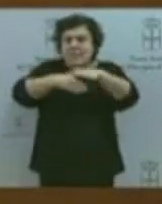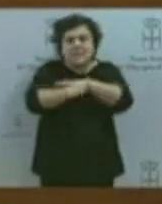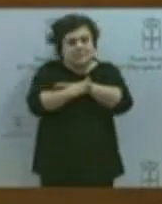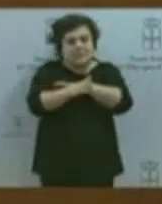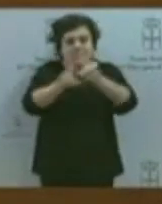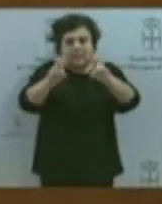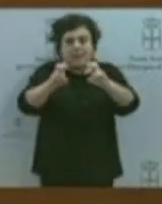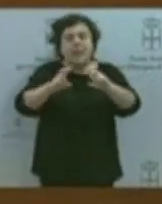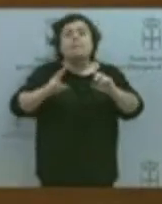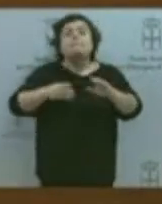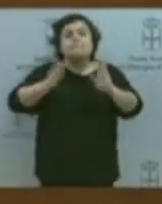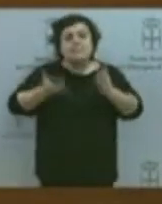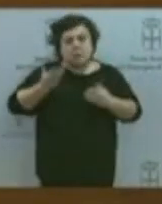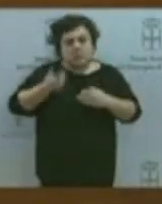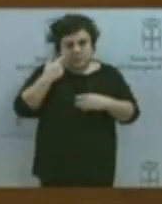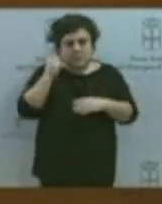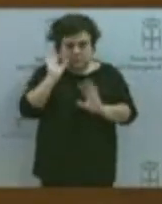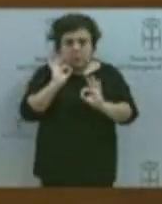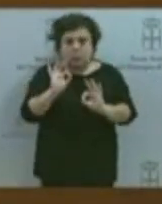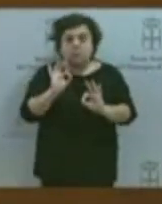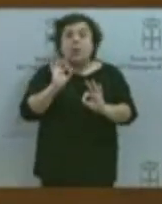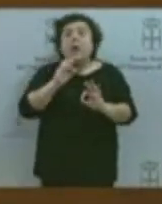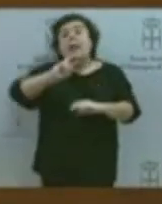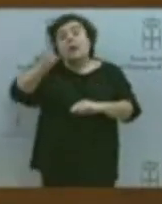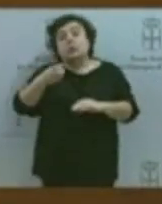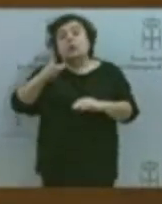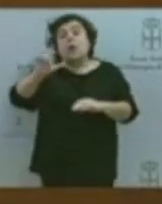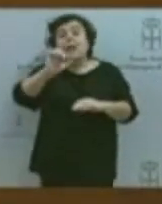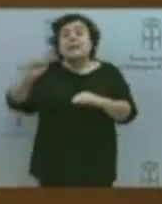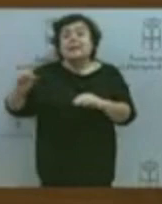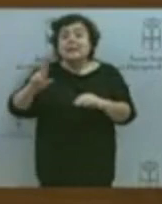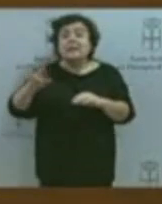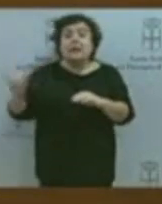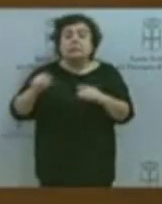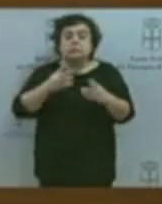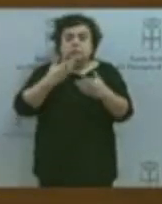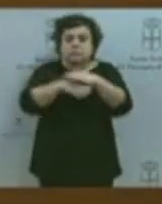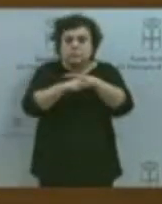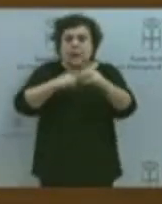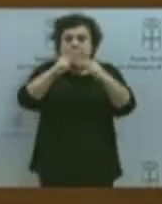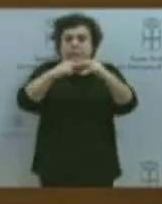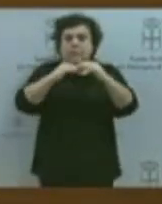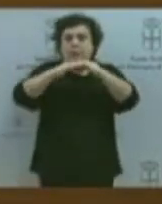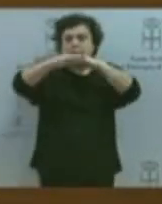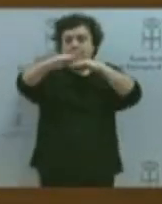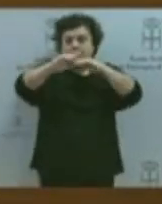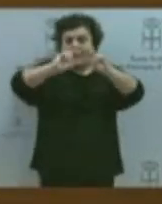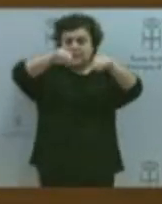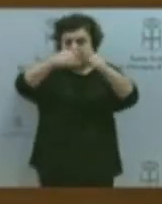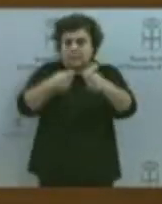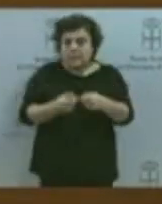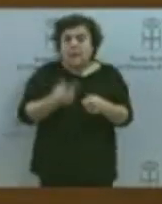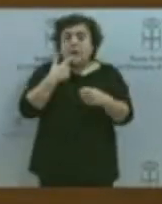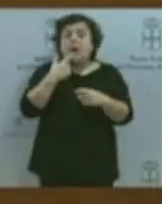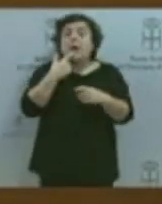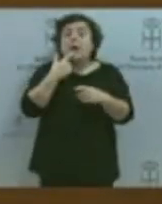de accesibilidad. En el caso de la Blanu, reforma de la primera planta. En el caso del Padre Galo, obras de accesibilidad. Y